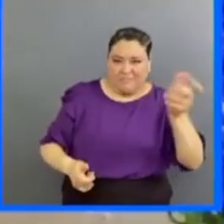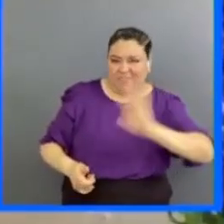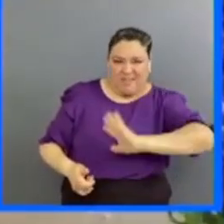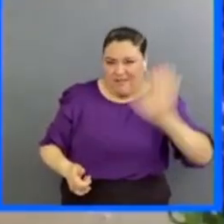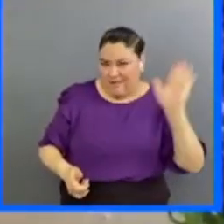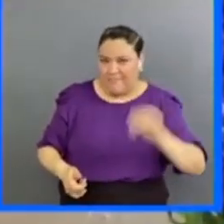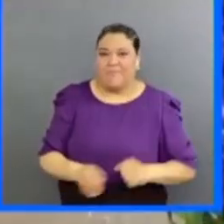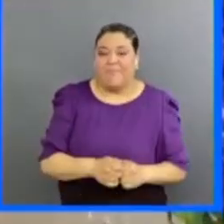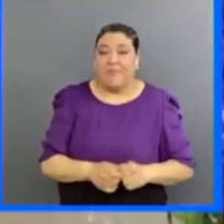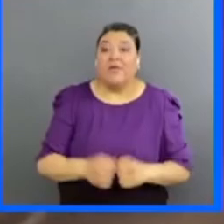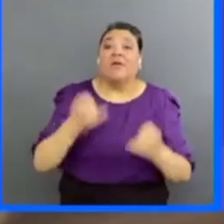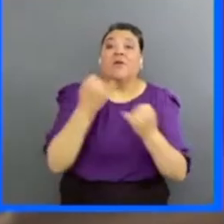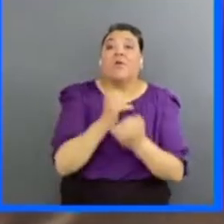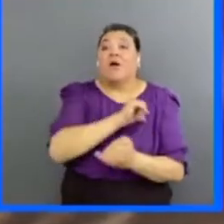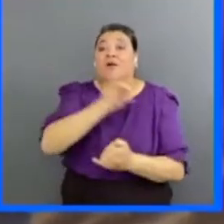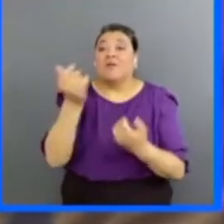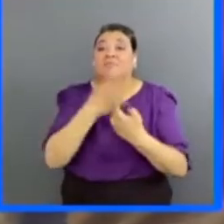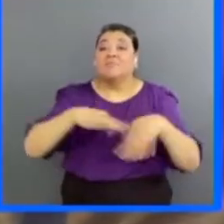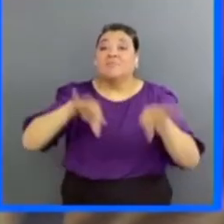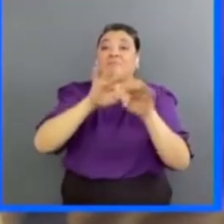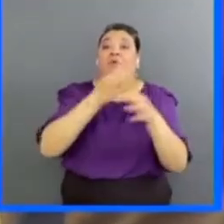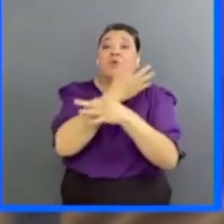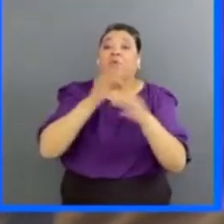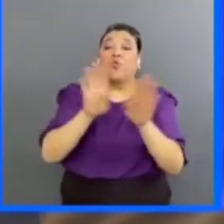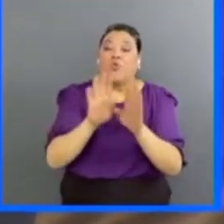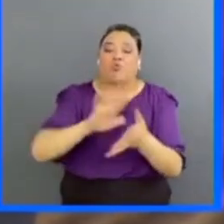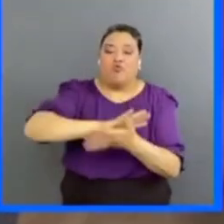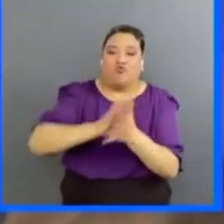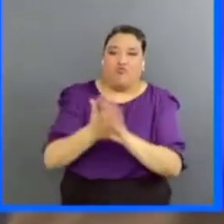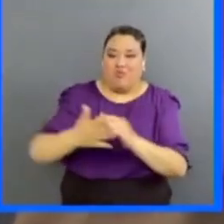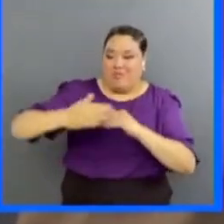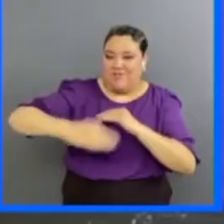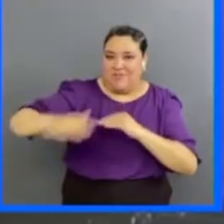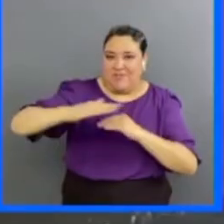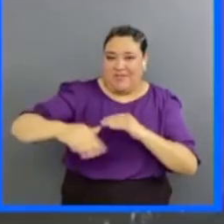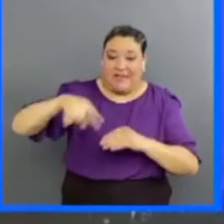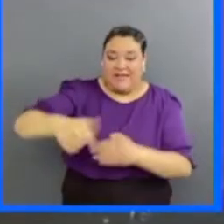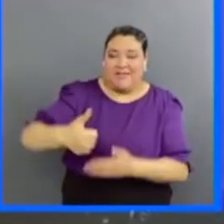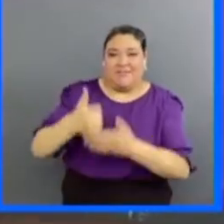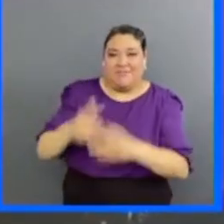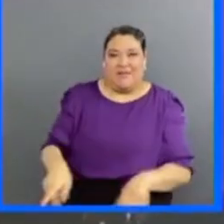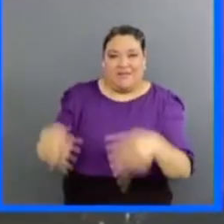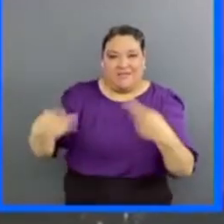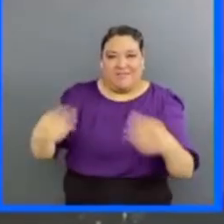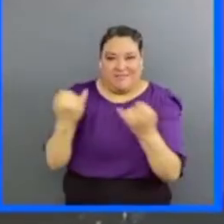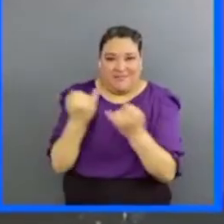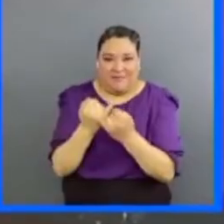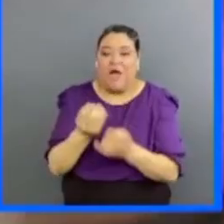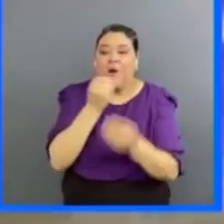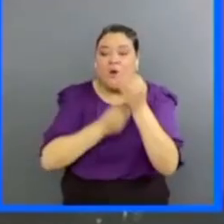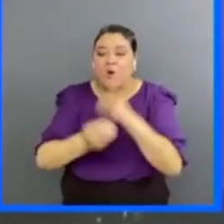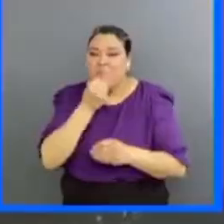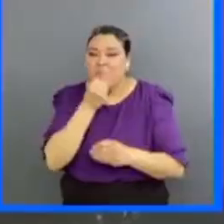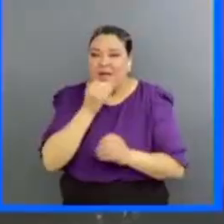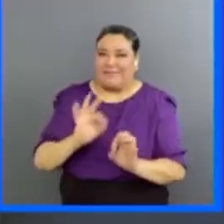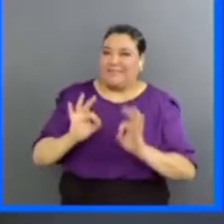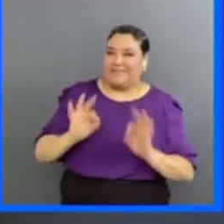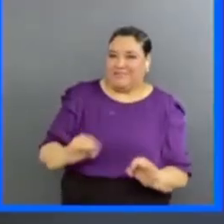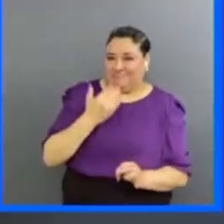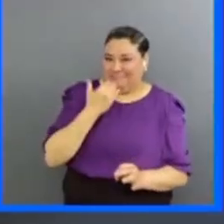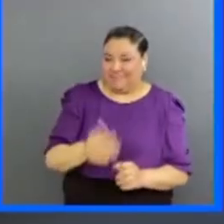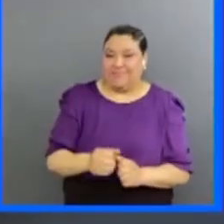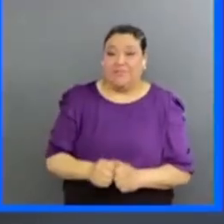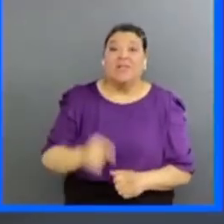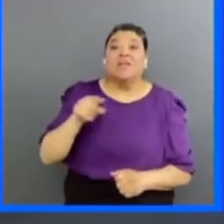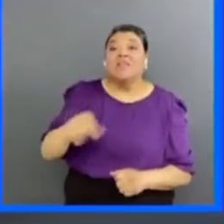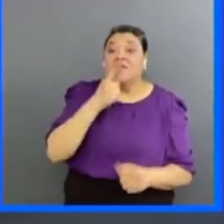reconoce el papel fundamental de las tortillerías en la economía nacional y en la seguridad alimentaria del país. Aseguraron que se